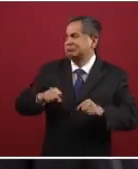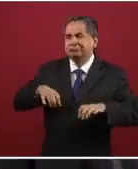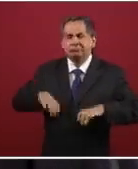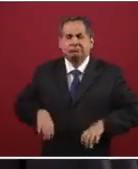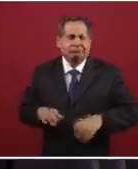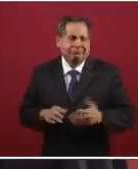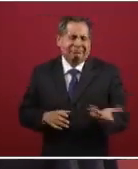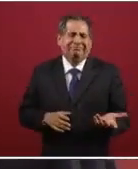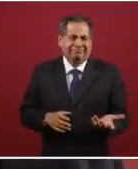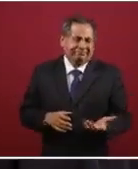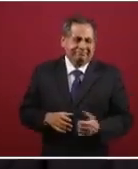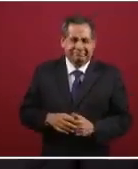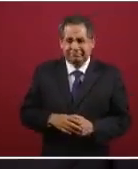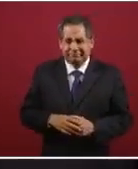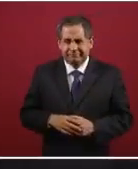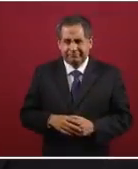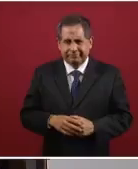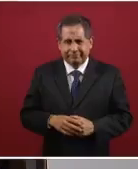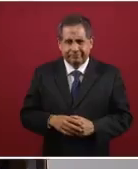A veces